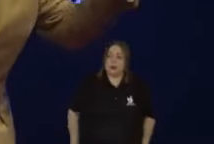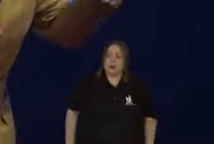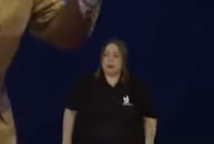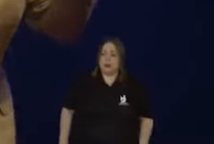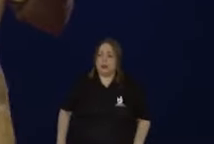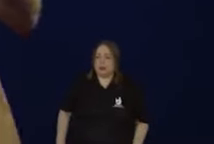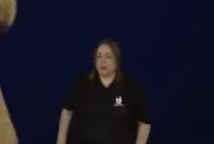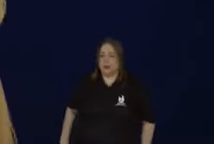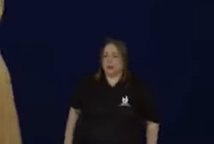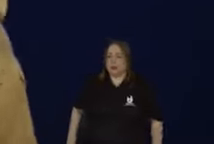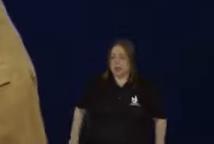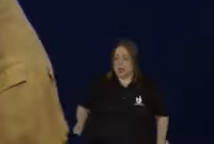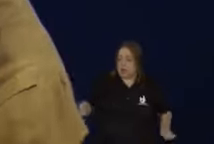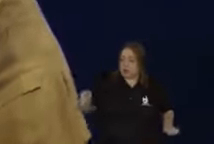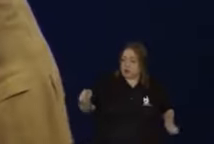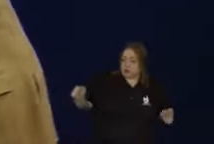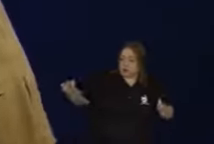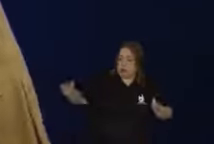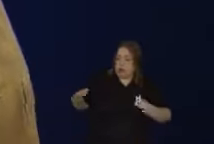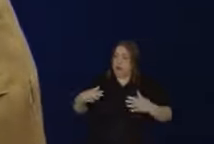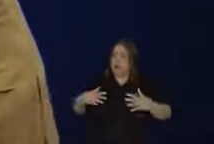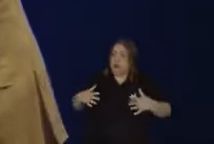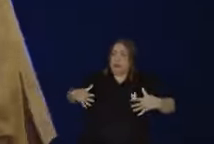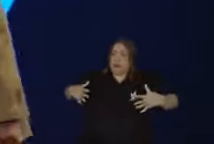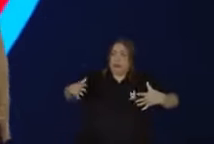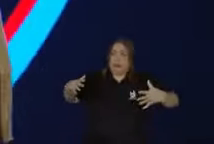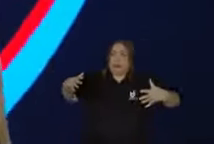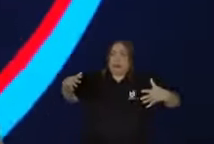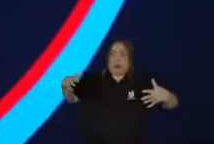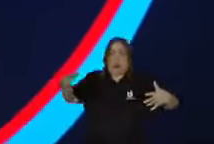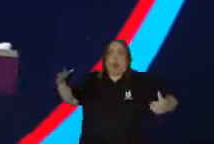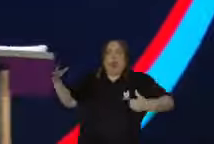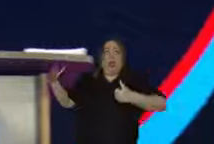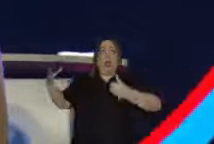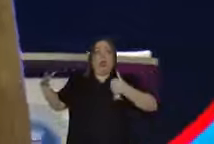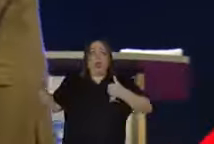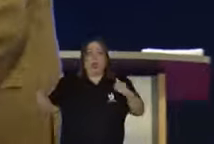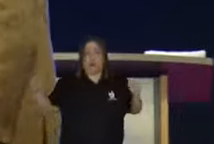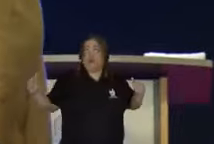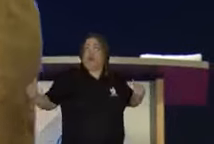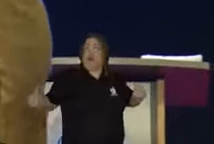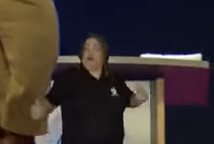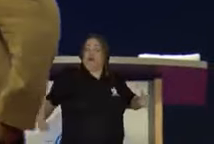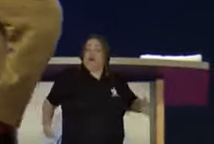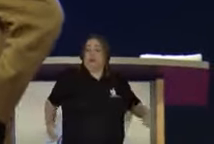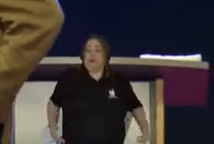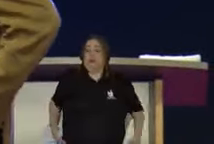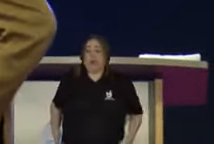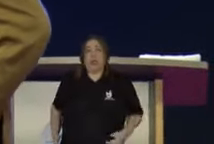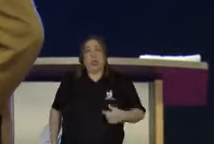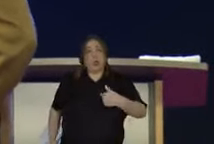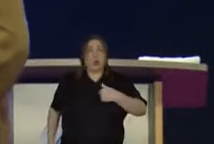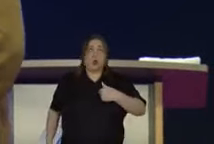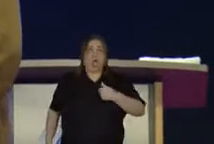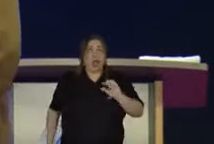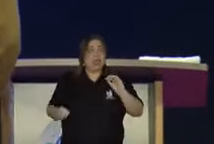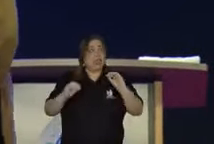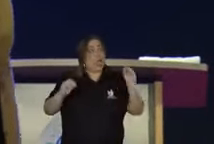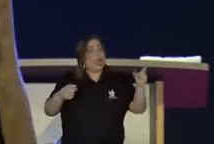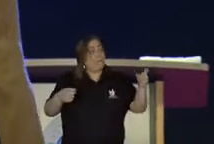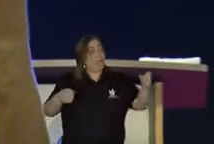y tiene un alfiler en la mano y nos infla. Porque nada, de todo lo que tengo, nadie me regaló